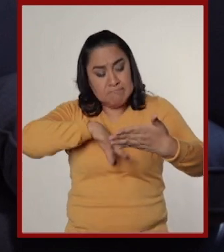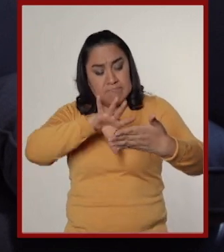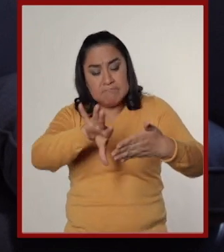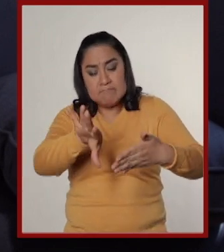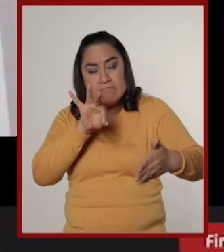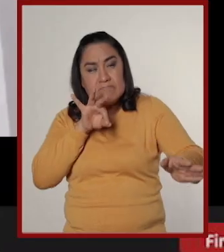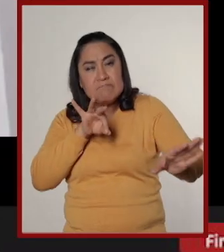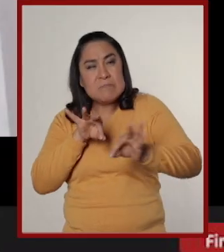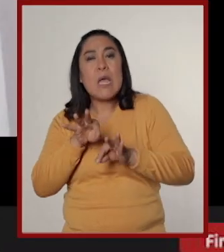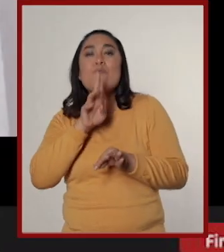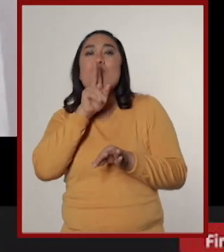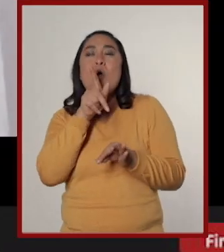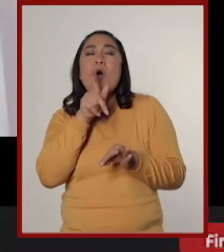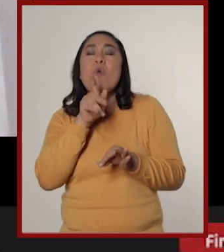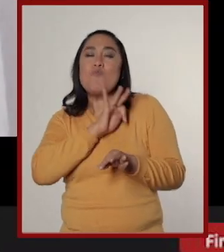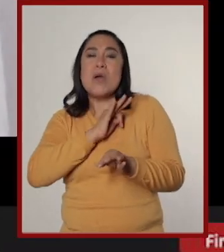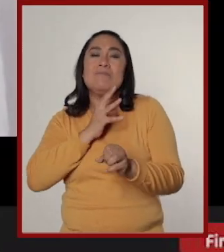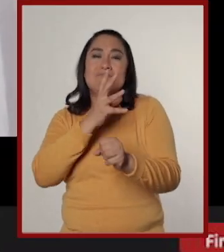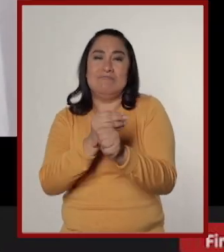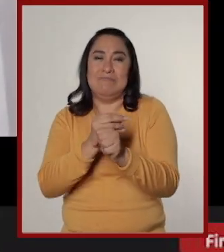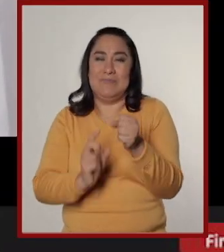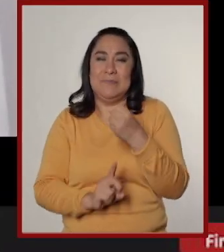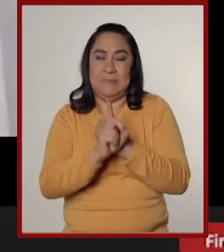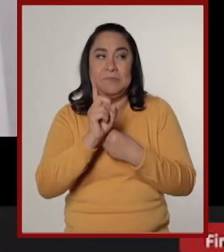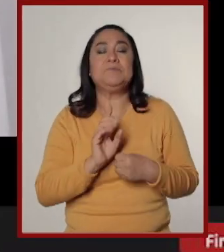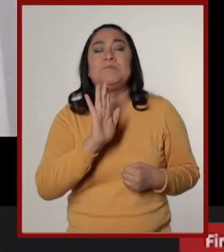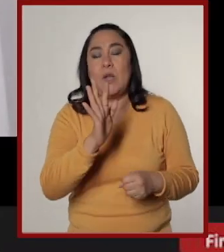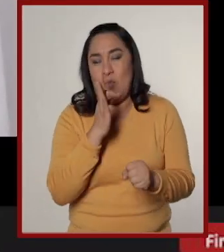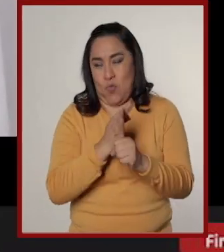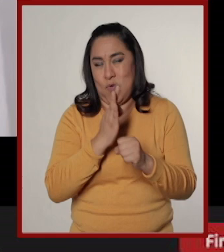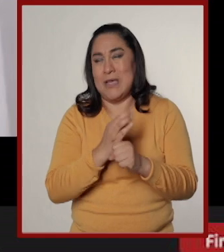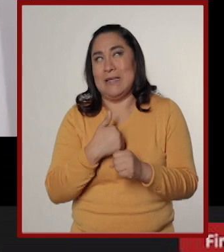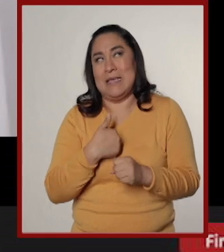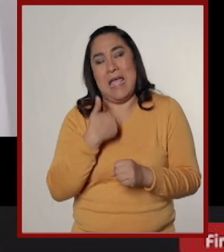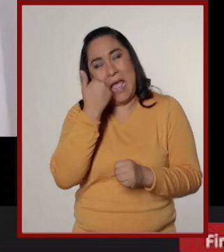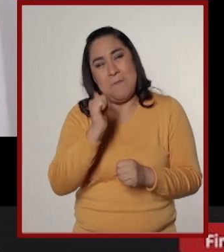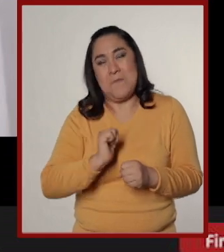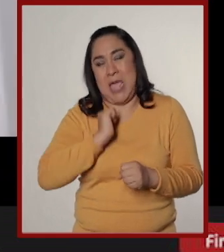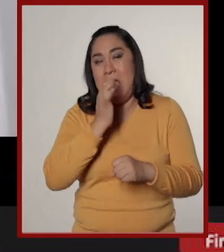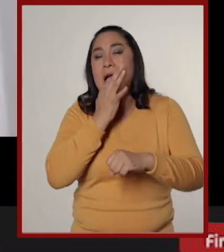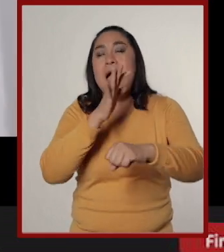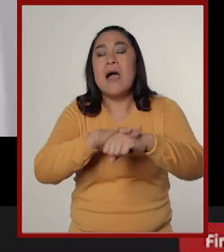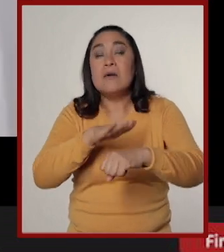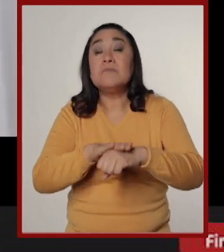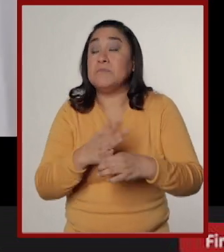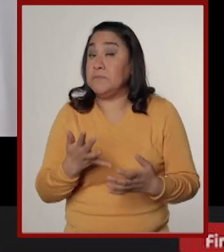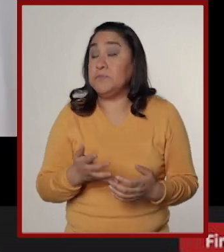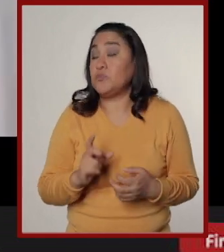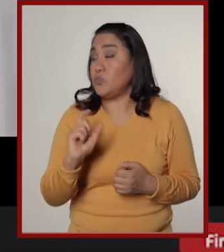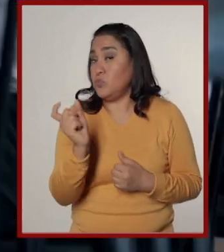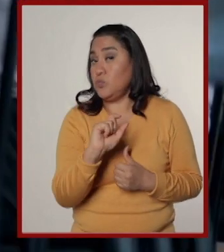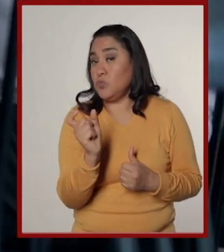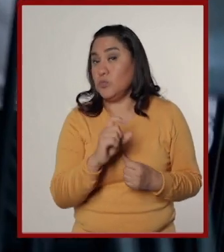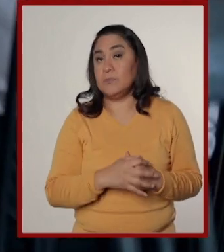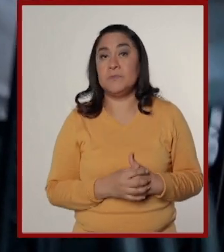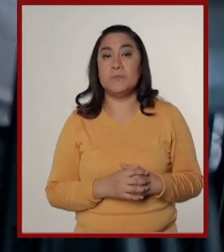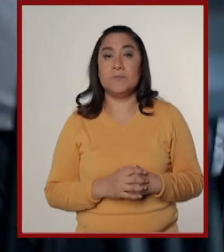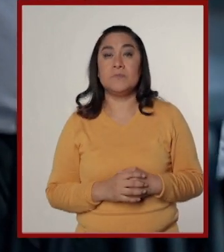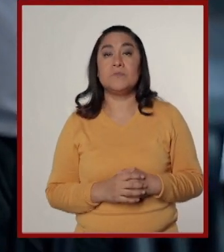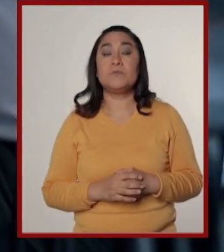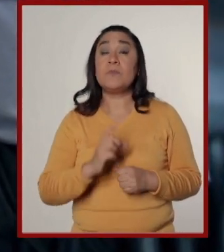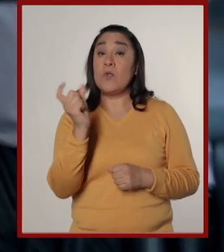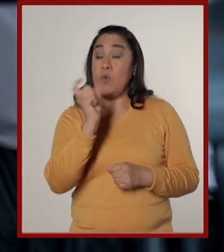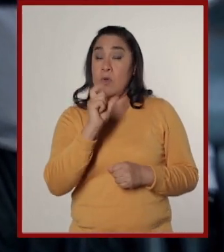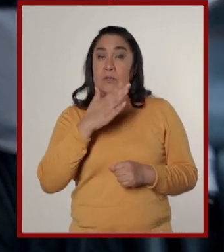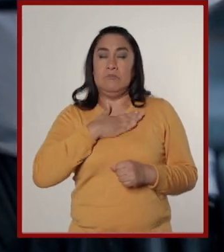podemos empezar o ya estamos aprendiendo a negociar y a verlo desde otra perspectiva, siempre nos damos cuenta que dos personas que